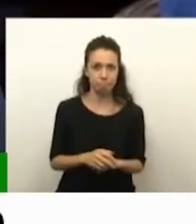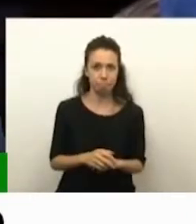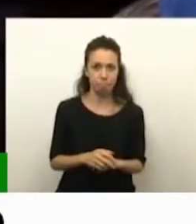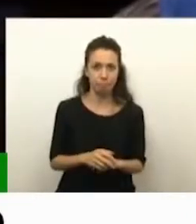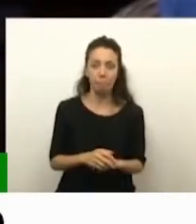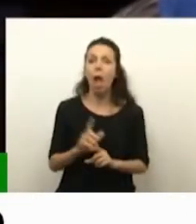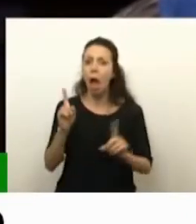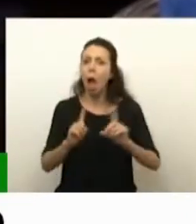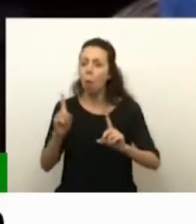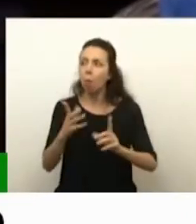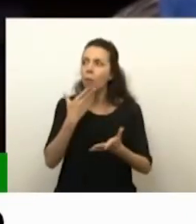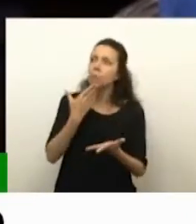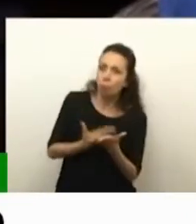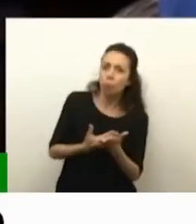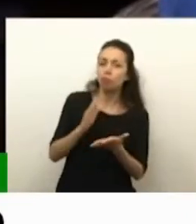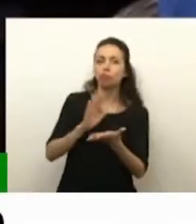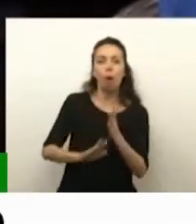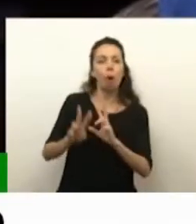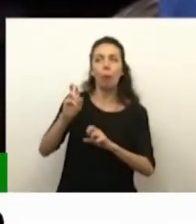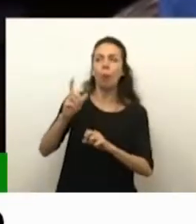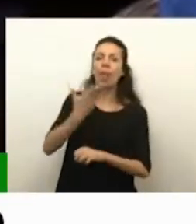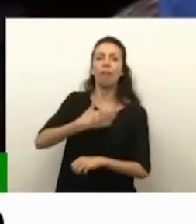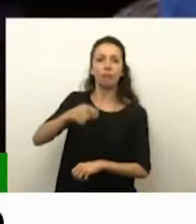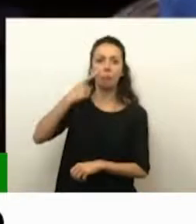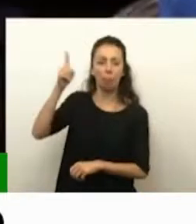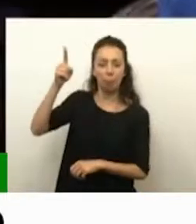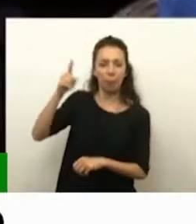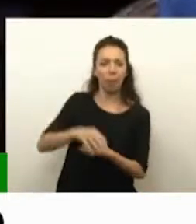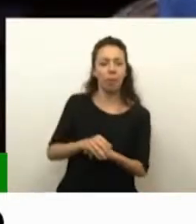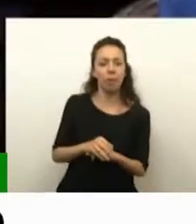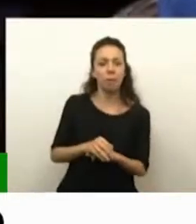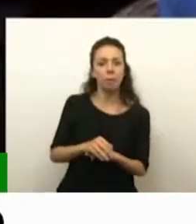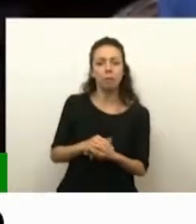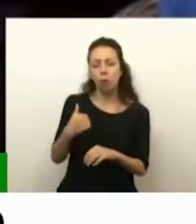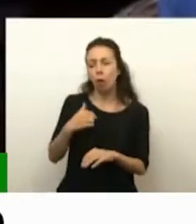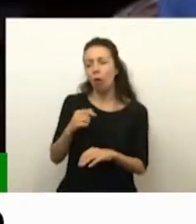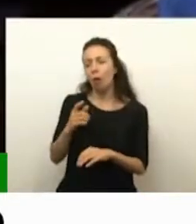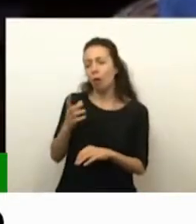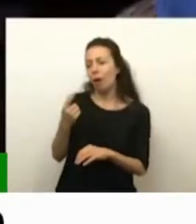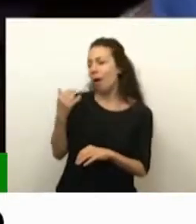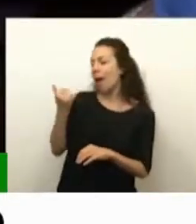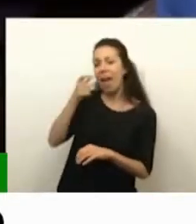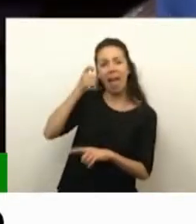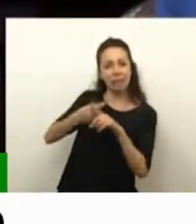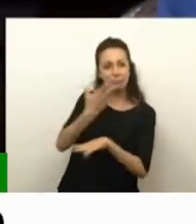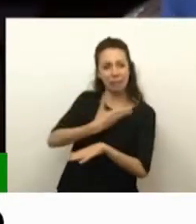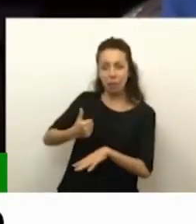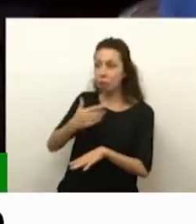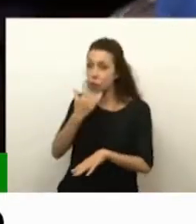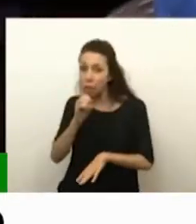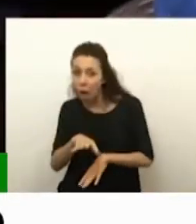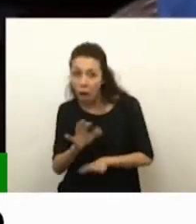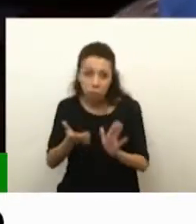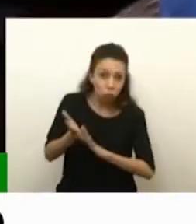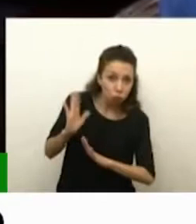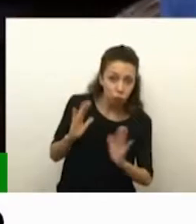Algunos se sonrojan, ¿no es cierto?, con el tema del Fondo Monetario. Yo escuché a la expresidenta, no sé si está o si se retiró, hablar de